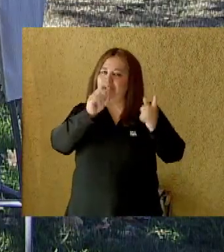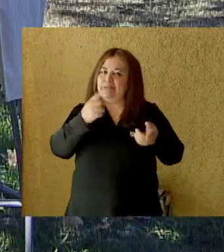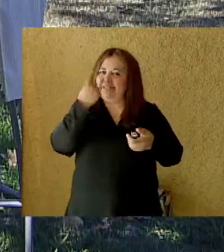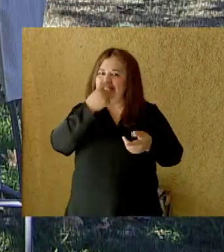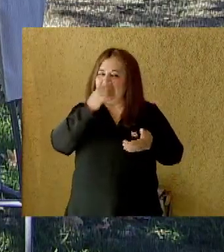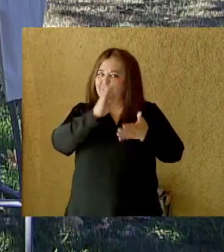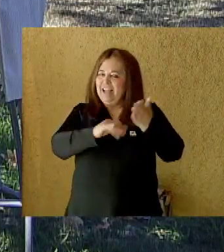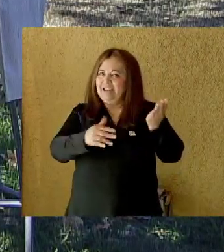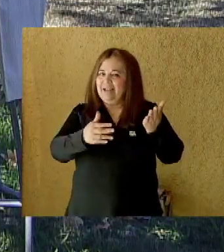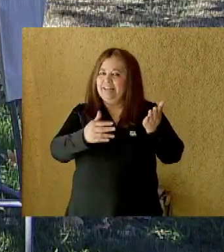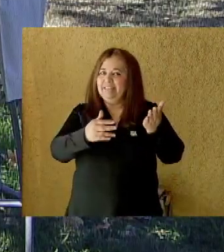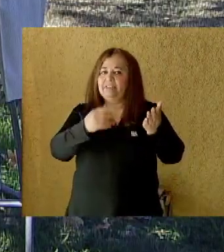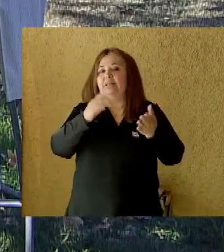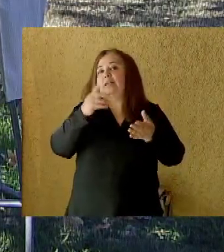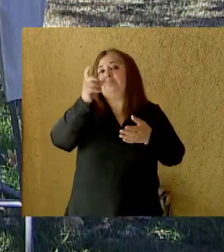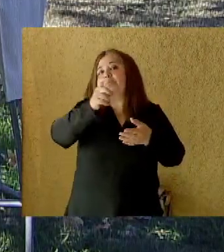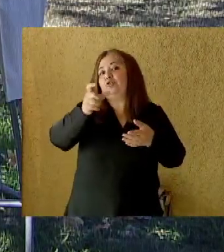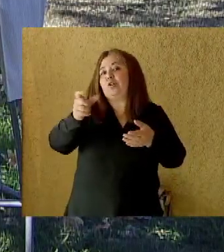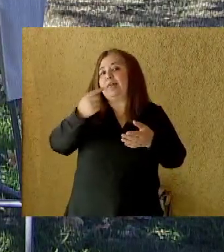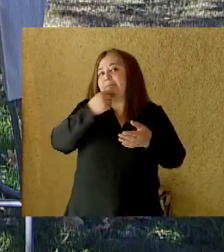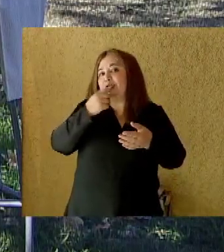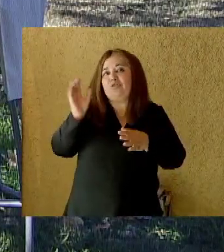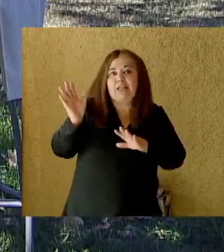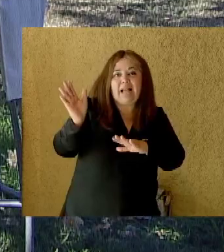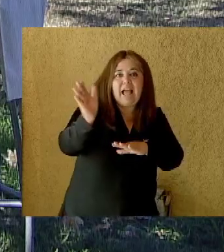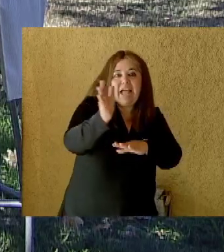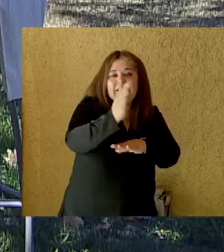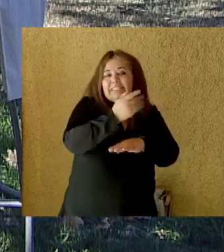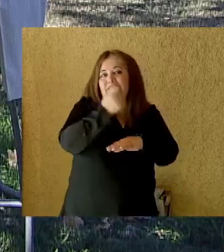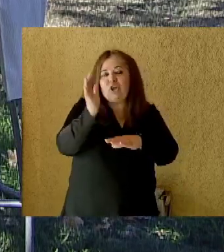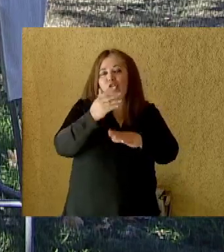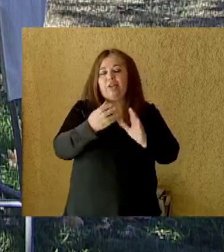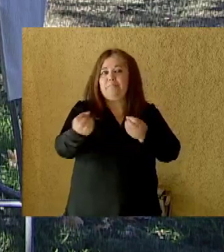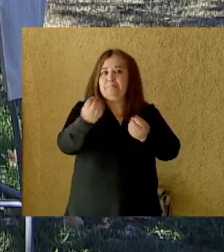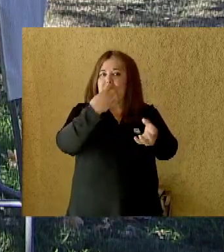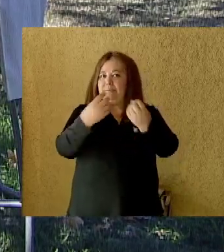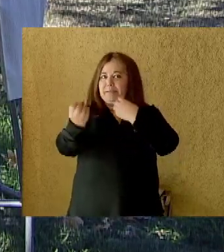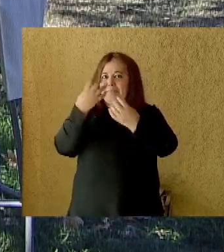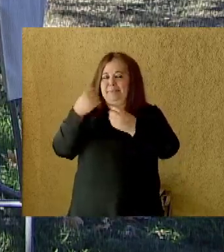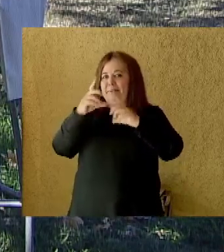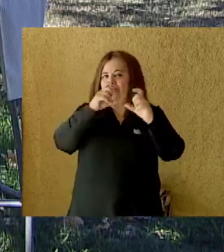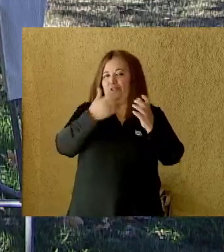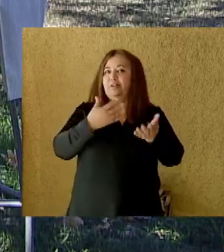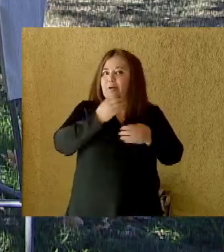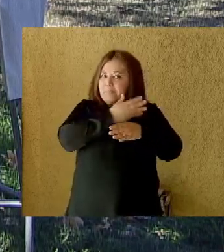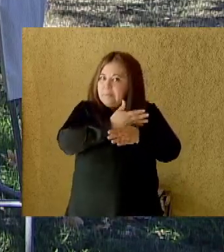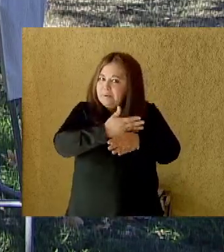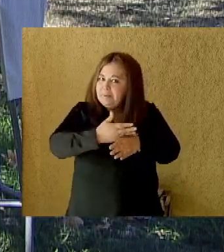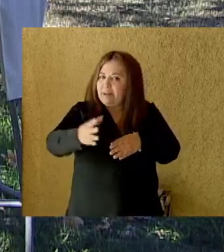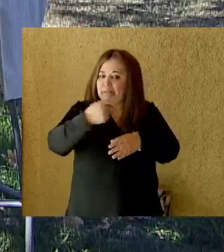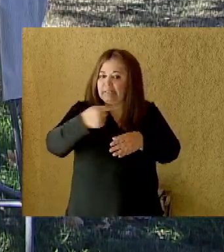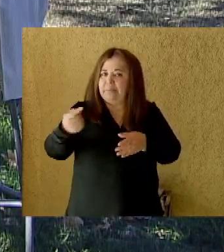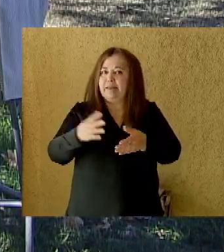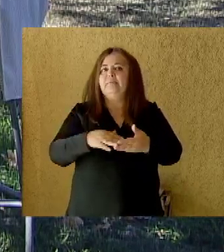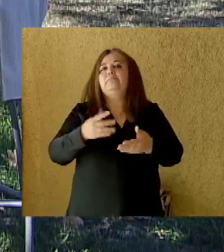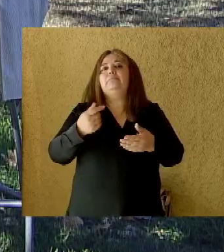participó como la gran mayoría de los mendocinos. Hemos estado viendo justamente las fotos que nos han llegado desde que arrancó esta iniciativa durante toda esta semana. Cada vez que